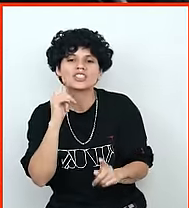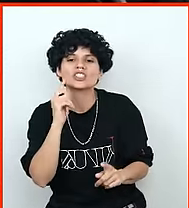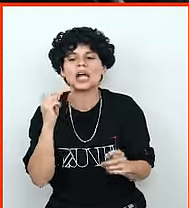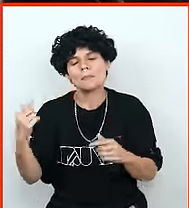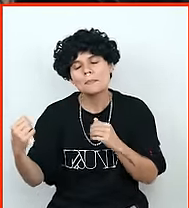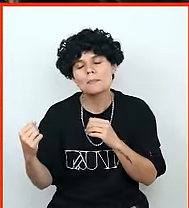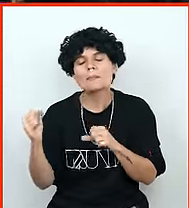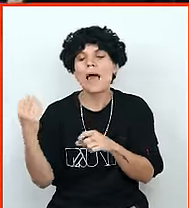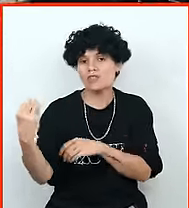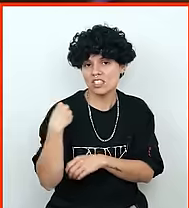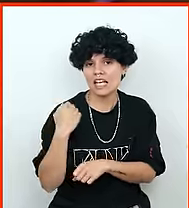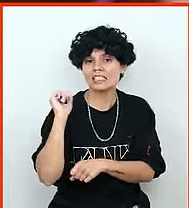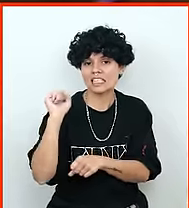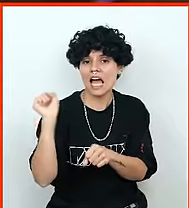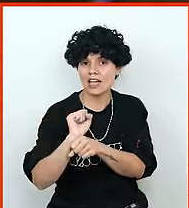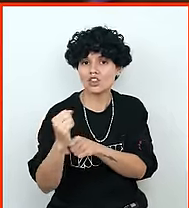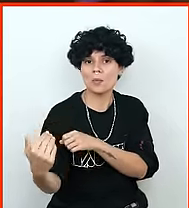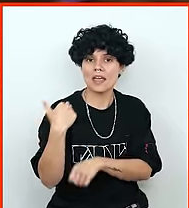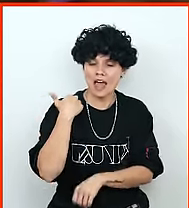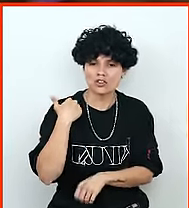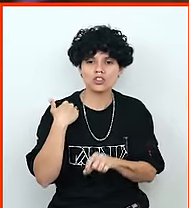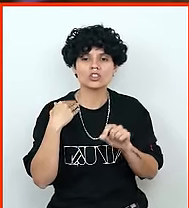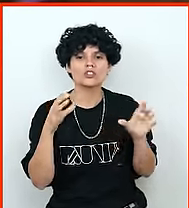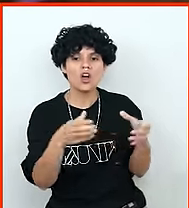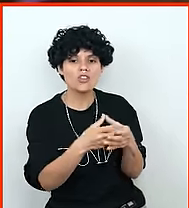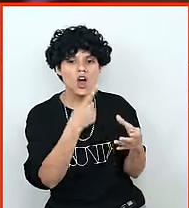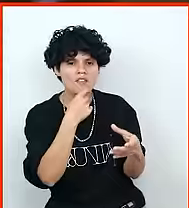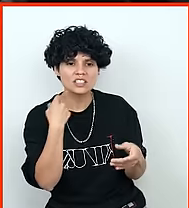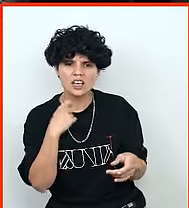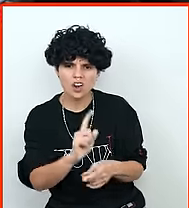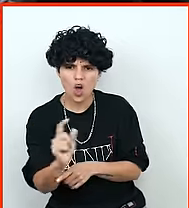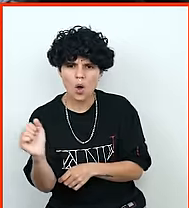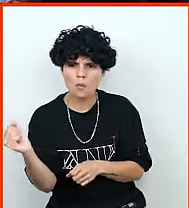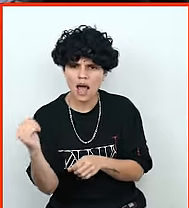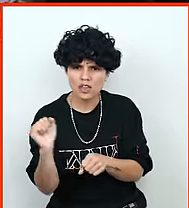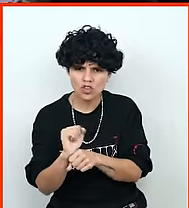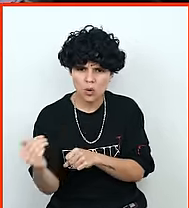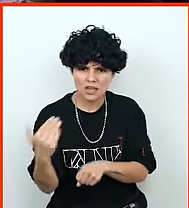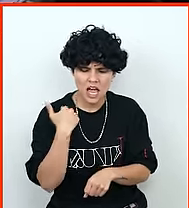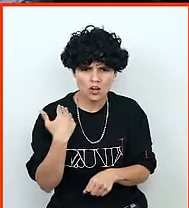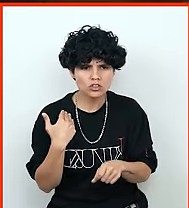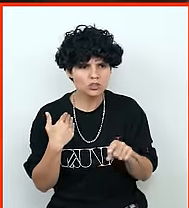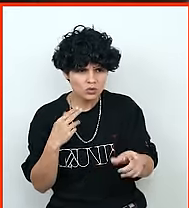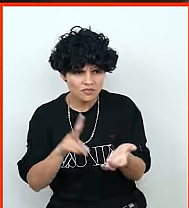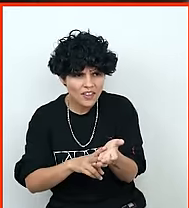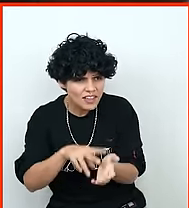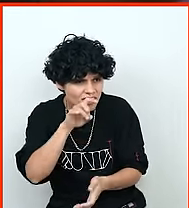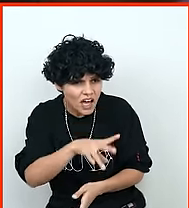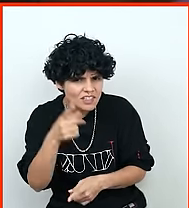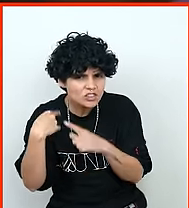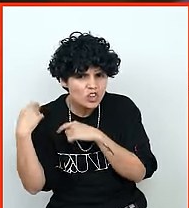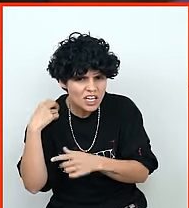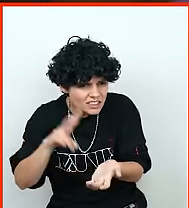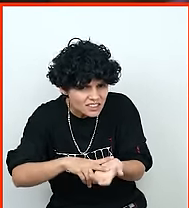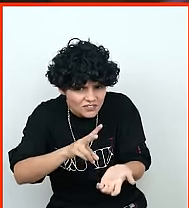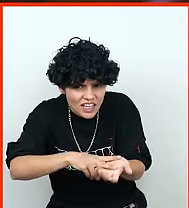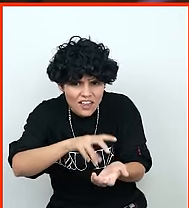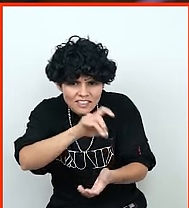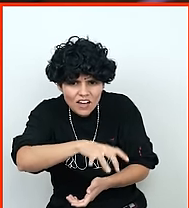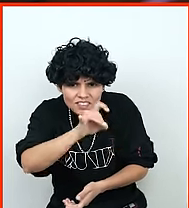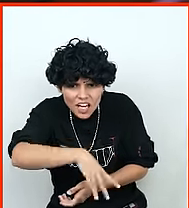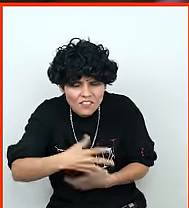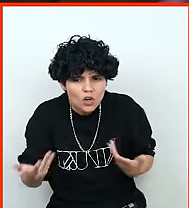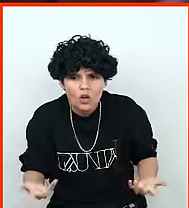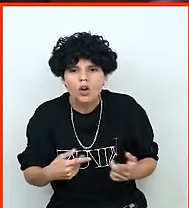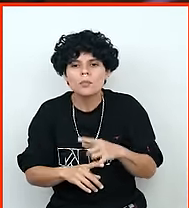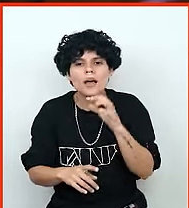me quedo con esta weá de que me atropellaron, vuelvo a la casa y los cabros me dicen, weón, ¿qué te pasó? No, me atropellaron, me dicen, pero tú sabís cómo fue la historia real, y ahí como yo me entero